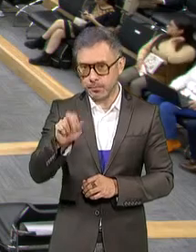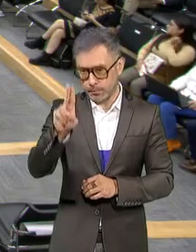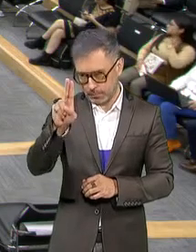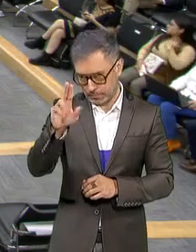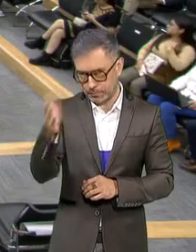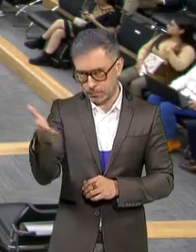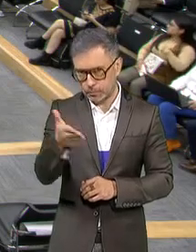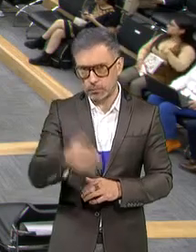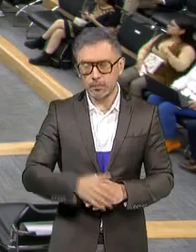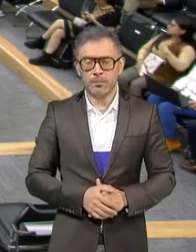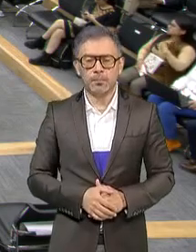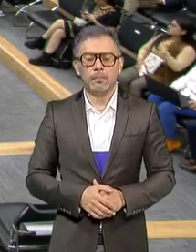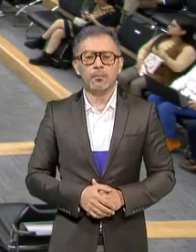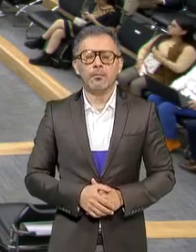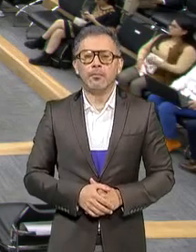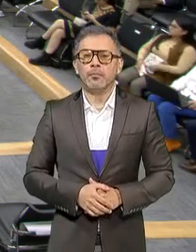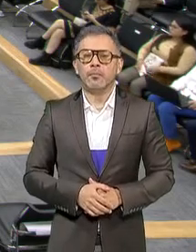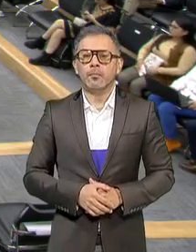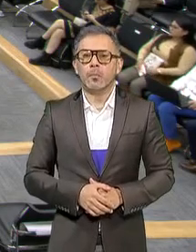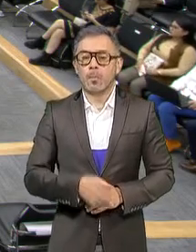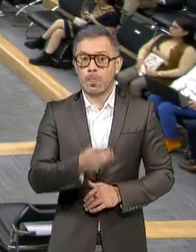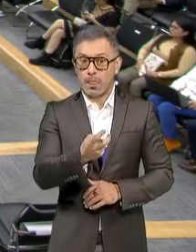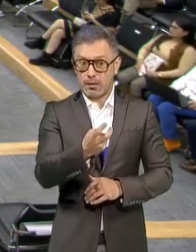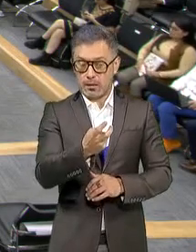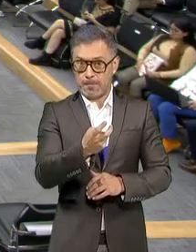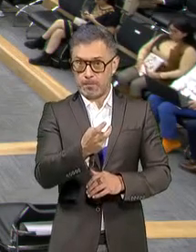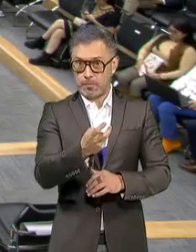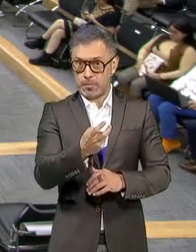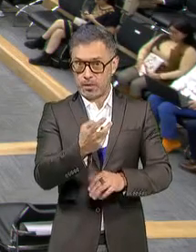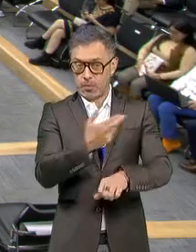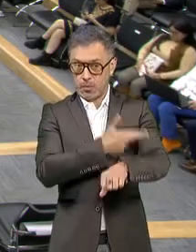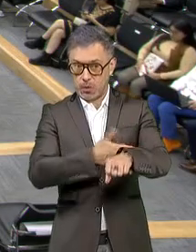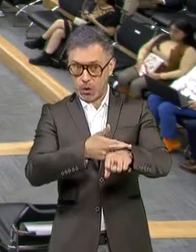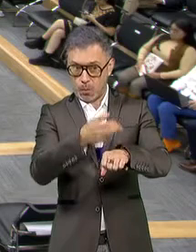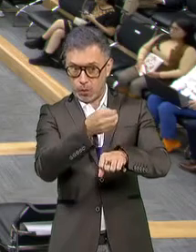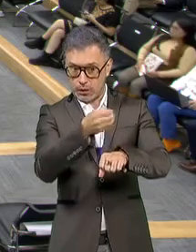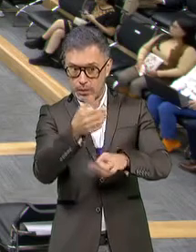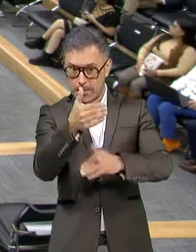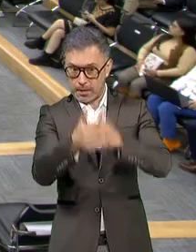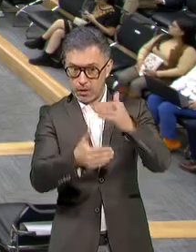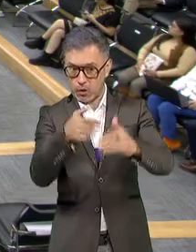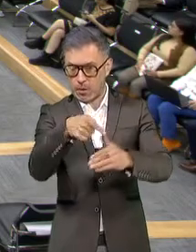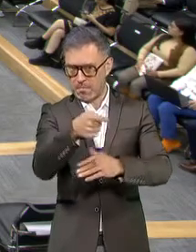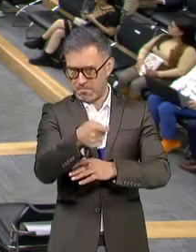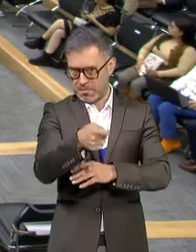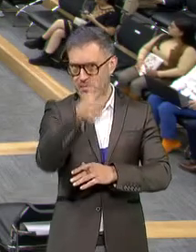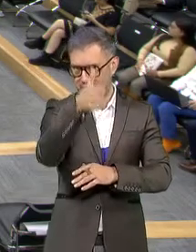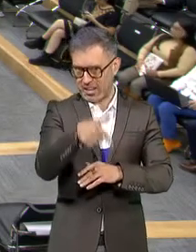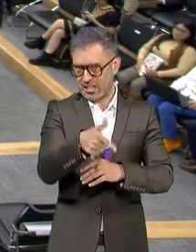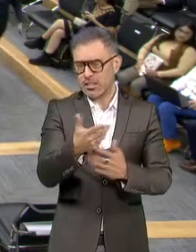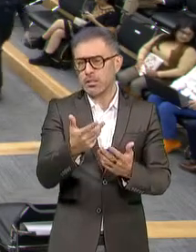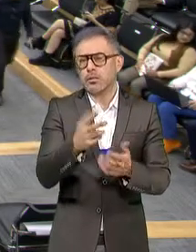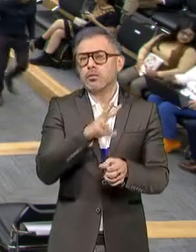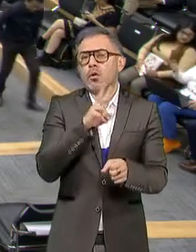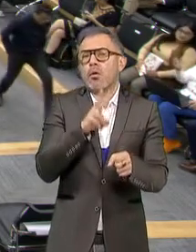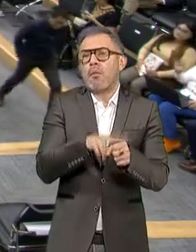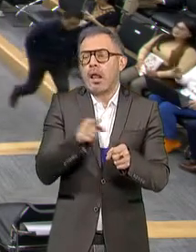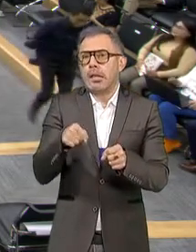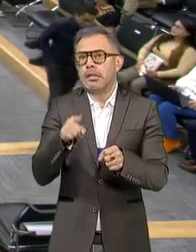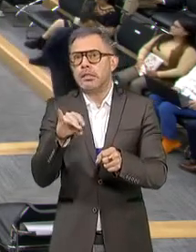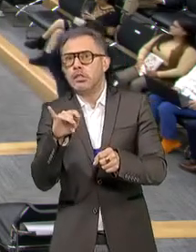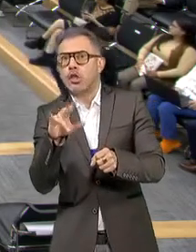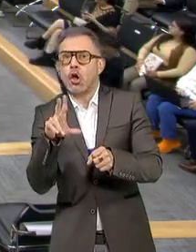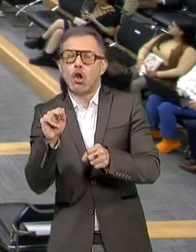Es la primera vez que se utiliza este procedimiento Es natural que se haga una controversia la verdad es que